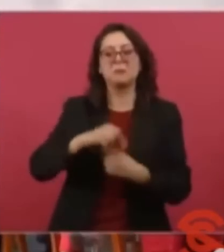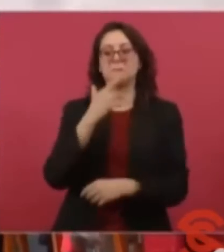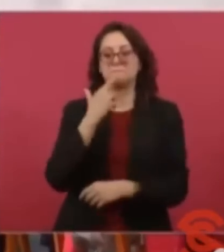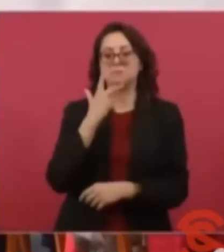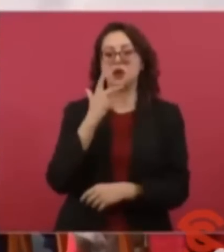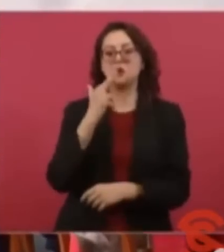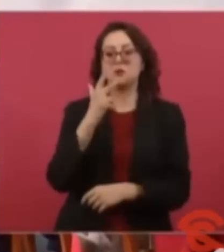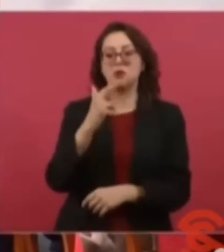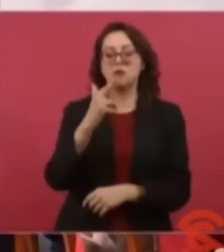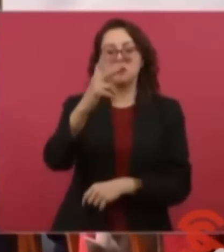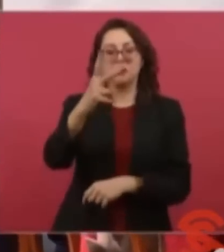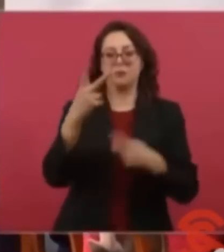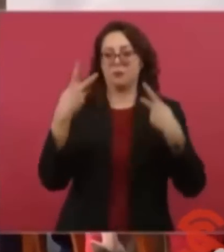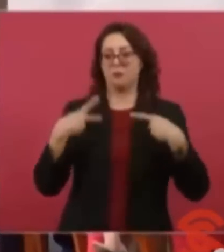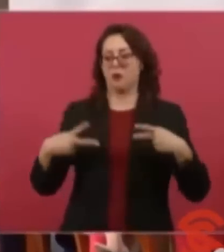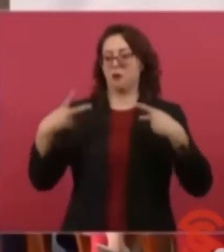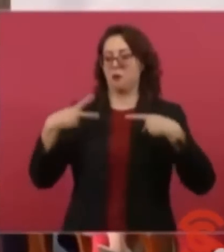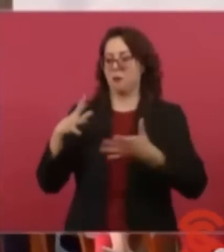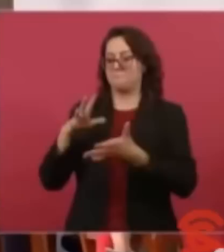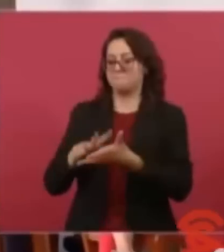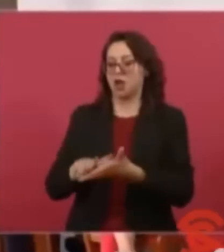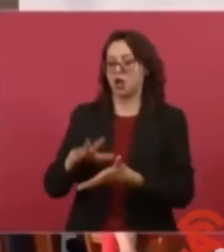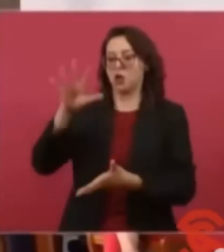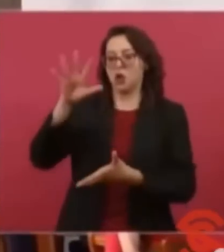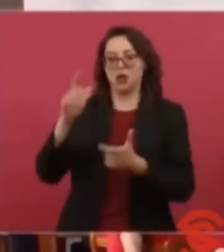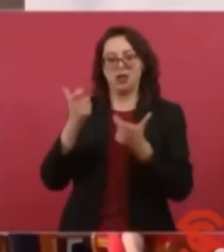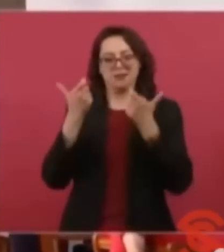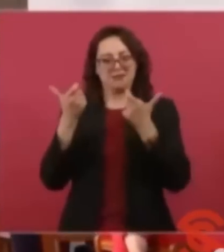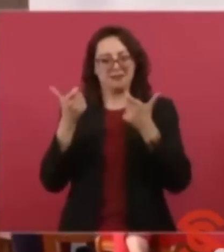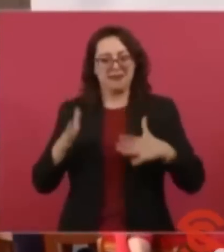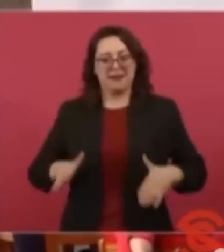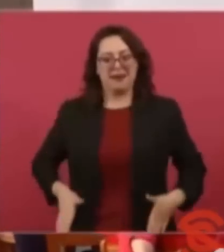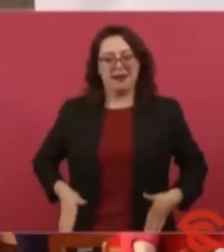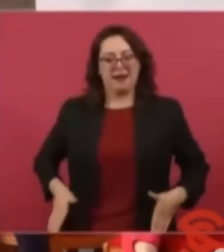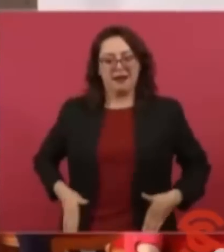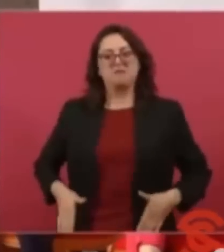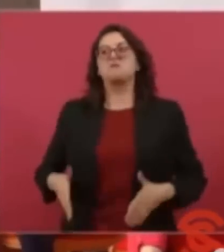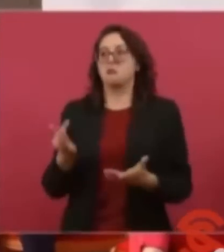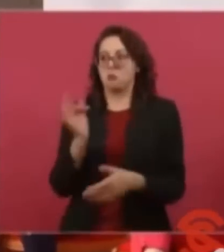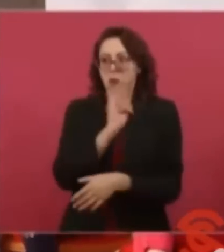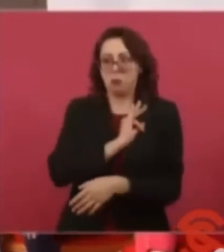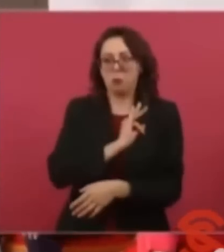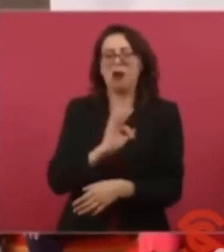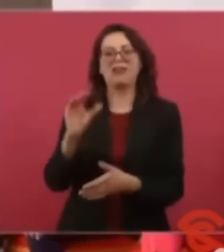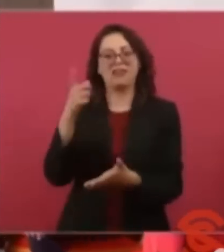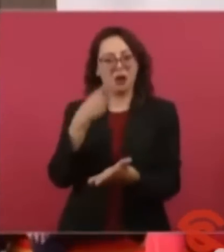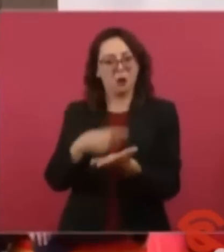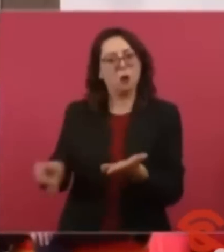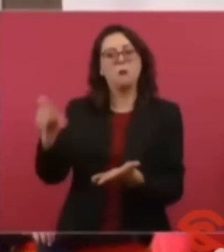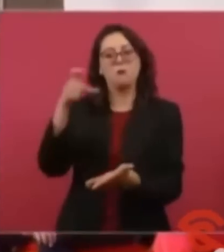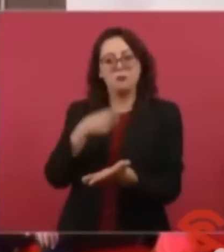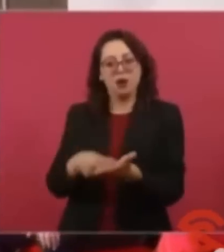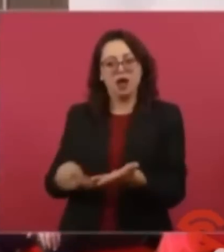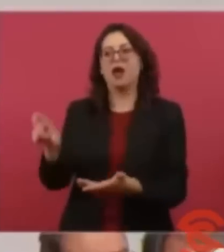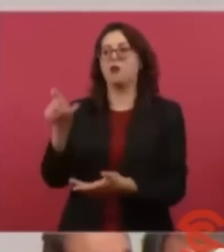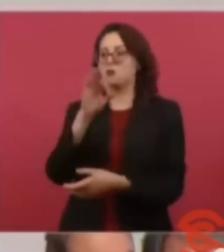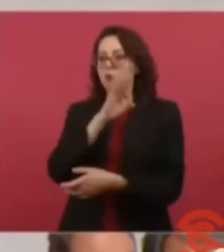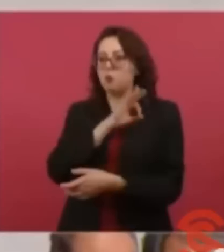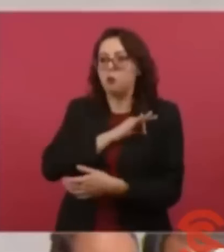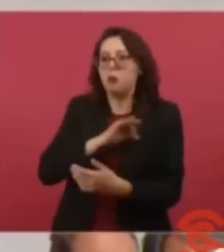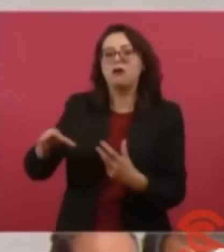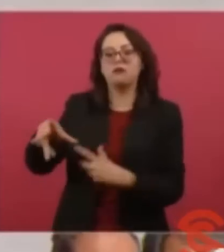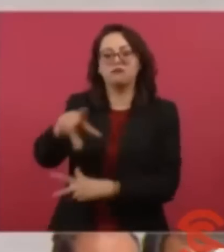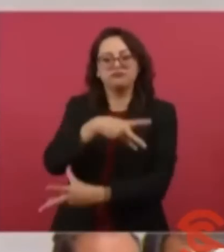poder adquisitivo de las familias y ha fortalecido el mercado